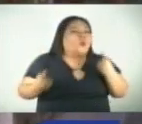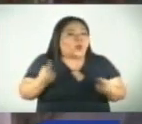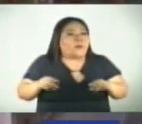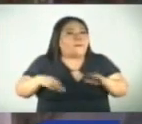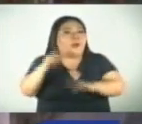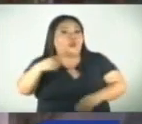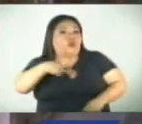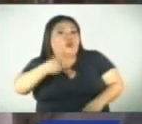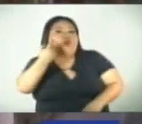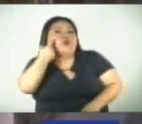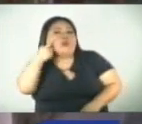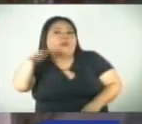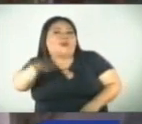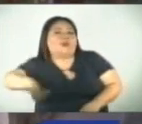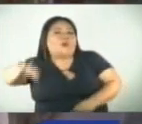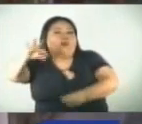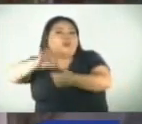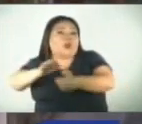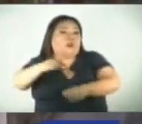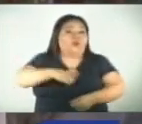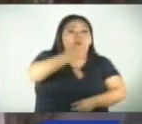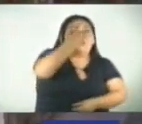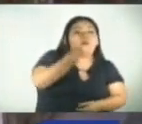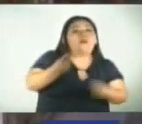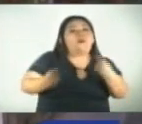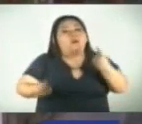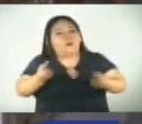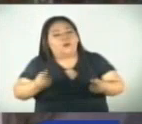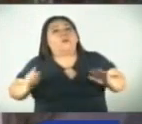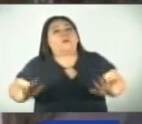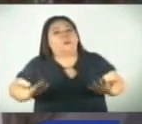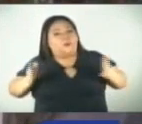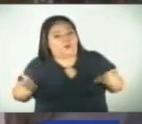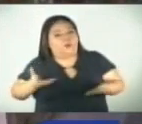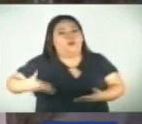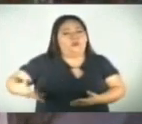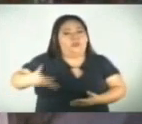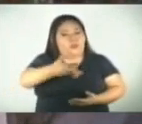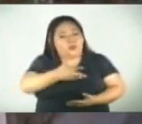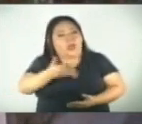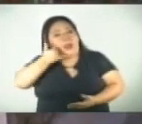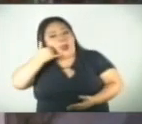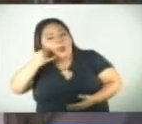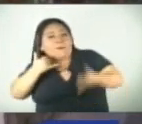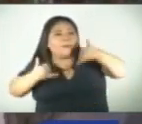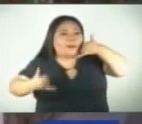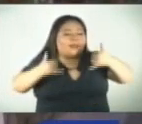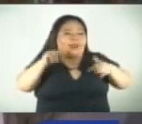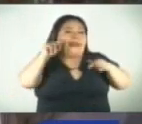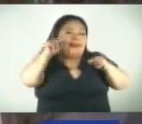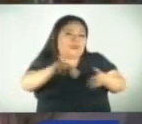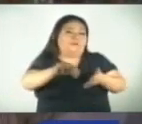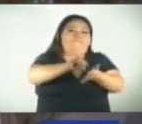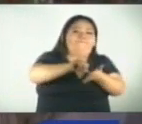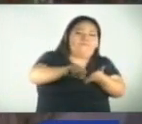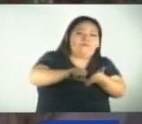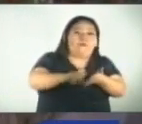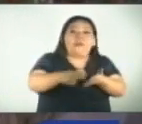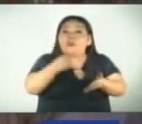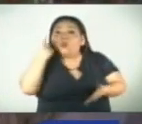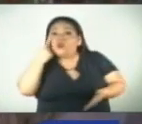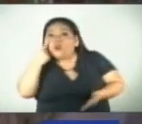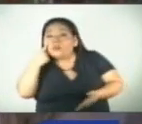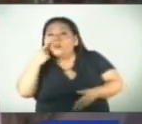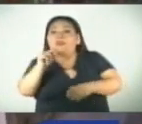votar y qué día me toca votar? Y por eso es que nosotros estamos tratando de hacer énfasis en ese mensaje, ¿a quién le toca votar de manera